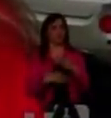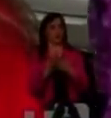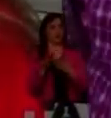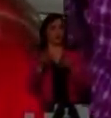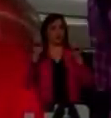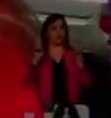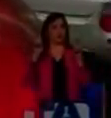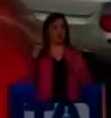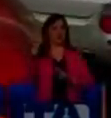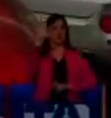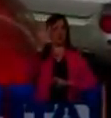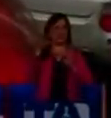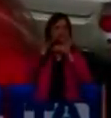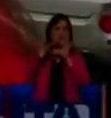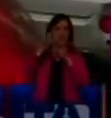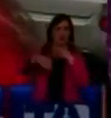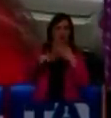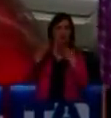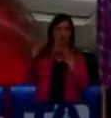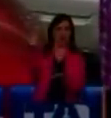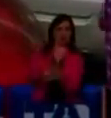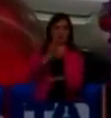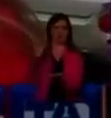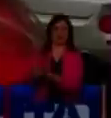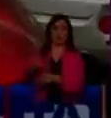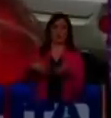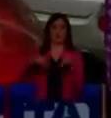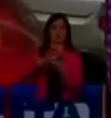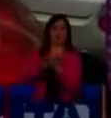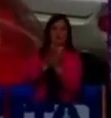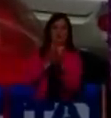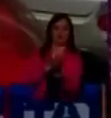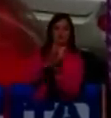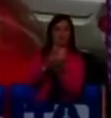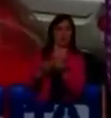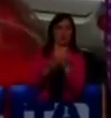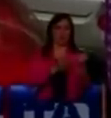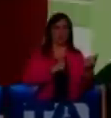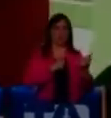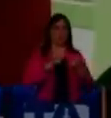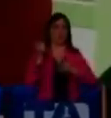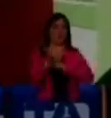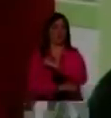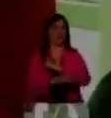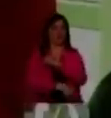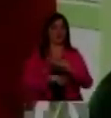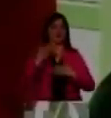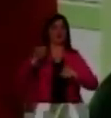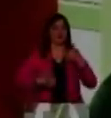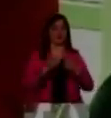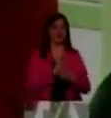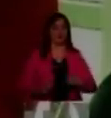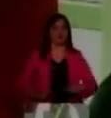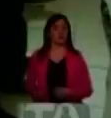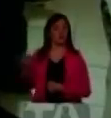marea verde de gente que no ha permitido este momento canalizar los recursos de nuestro país. Mientras el candidato presidencial